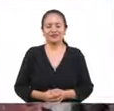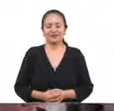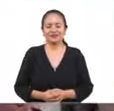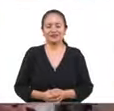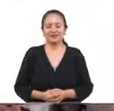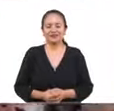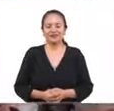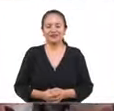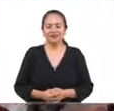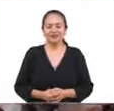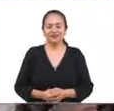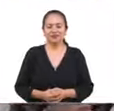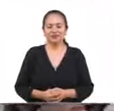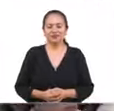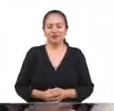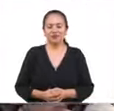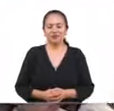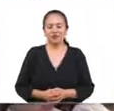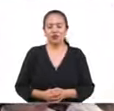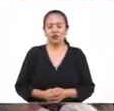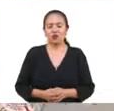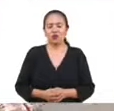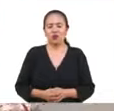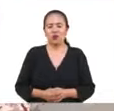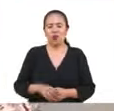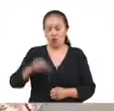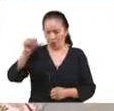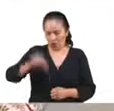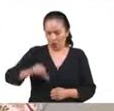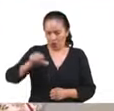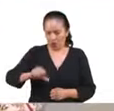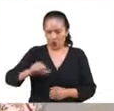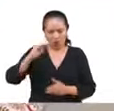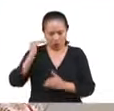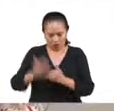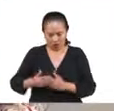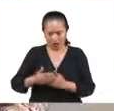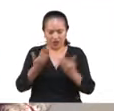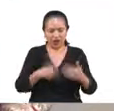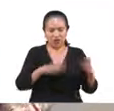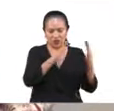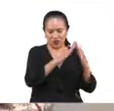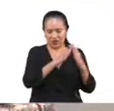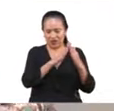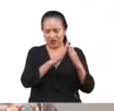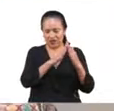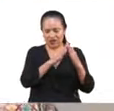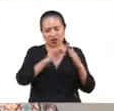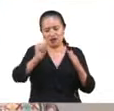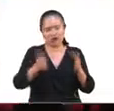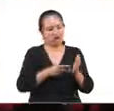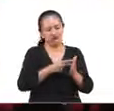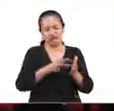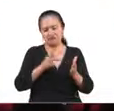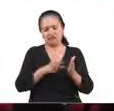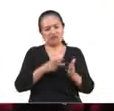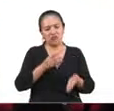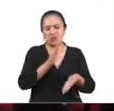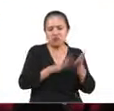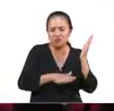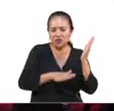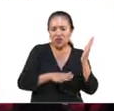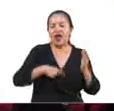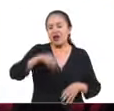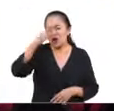En el camino a sus hogares, después de hoy, llévense la idea que existen más mujeres como